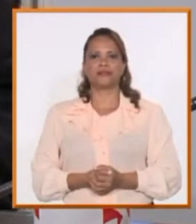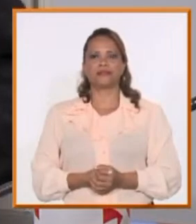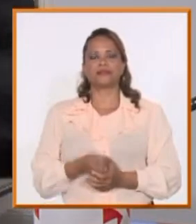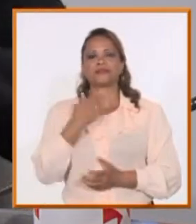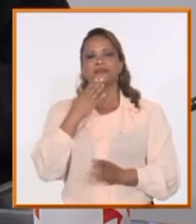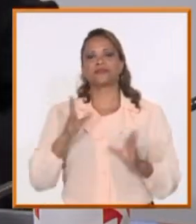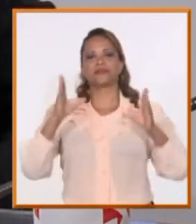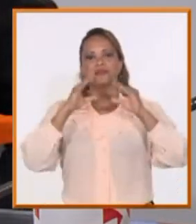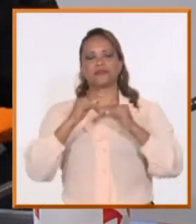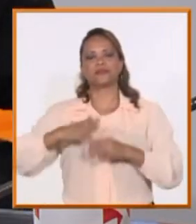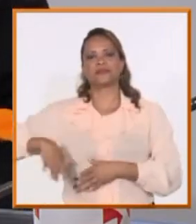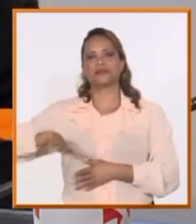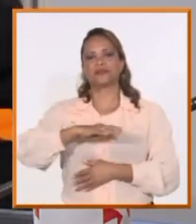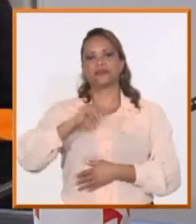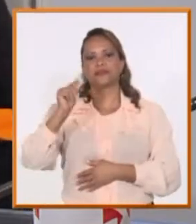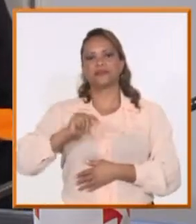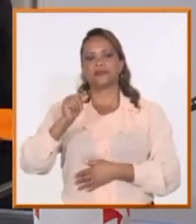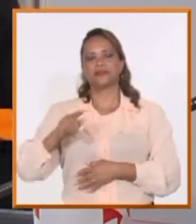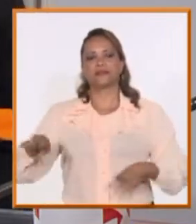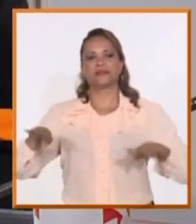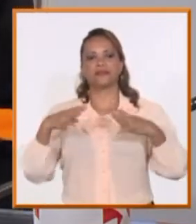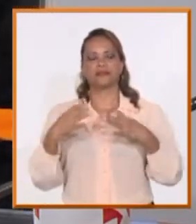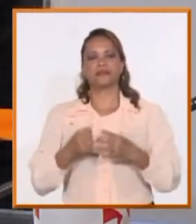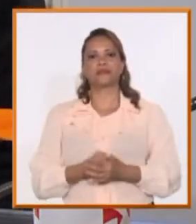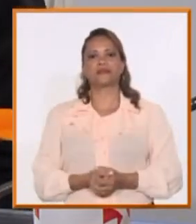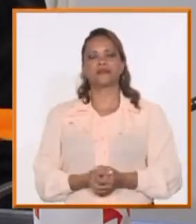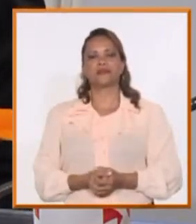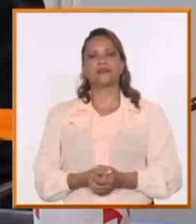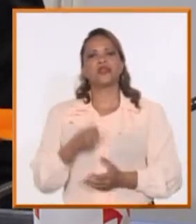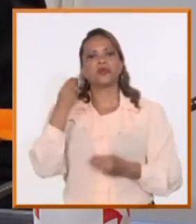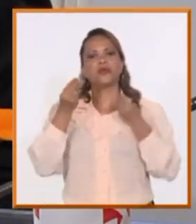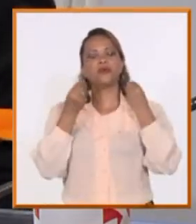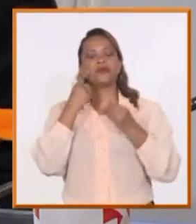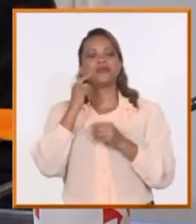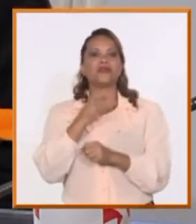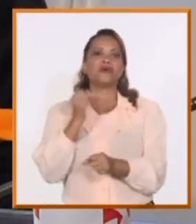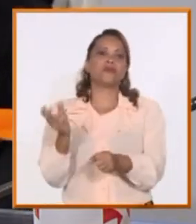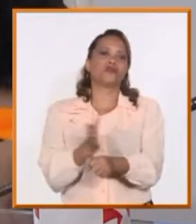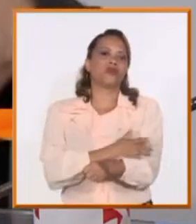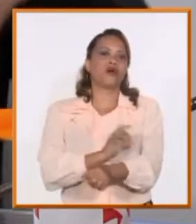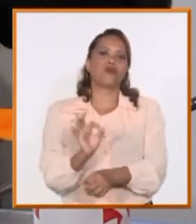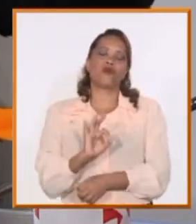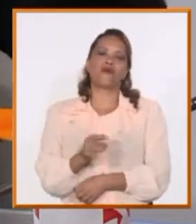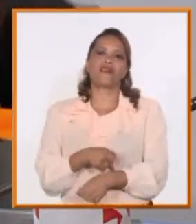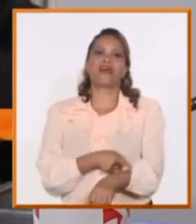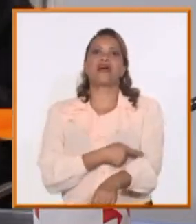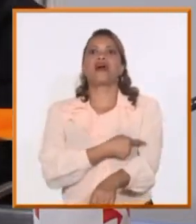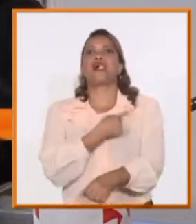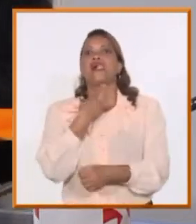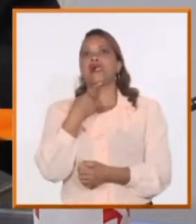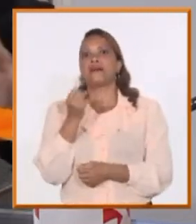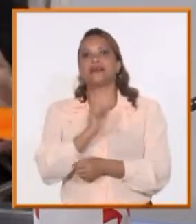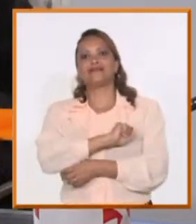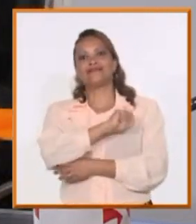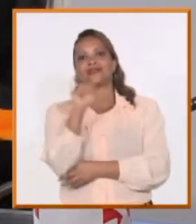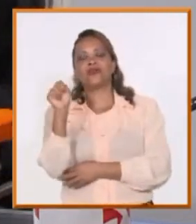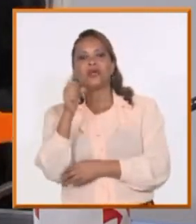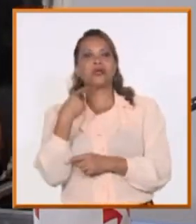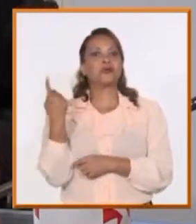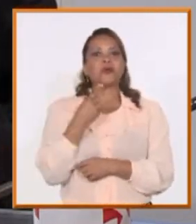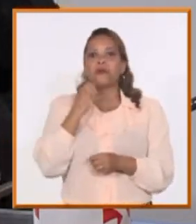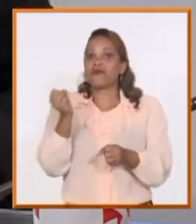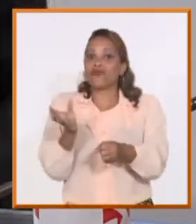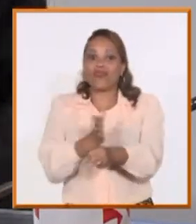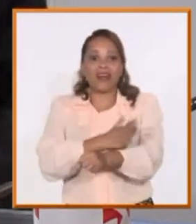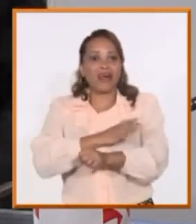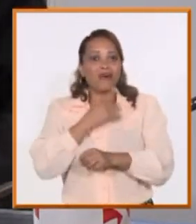buenas noches a los televidentes y radio oyentes. Creo que todavía estoy emocionado, ¿no? Con la victoria, porque esto no se ha